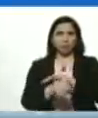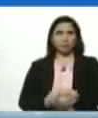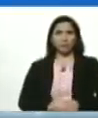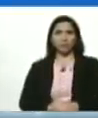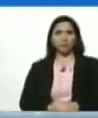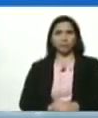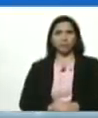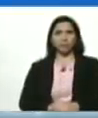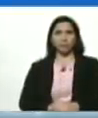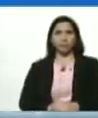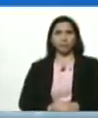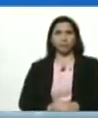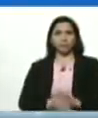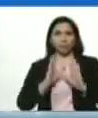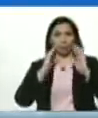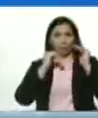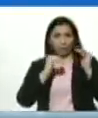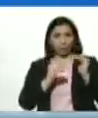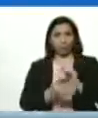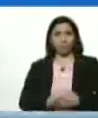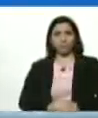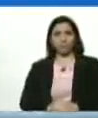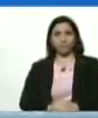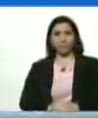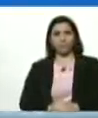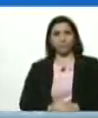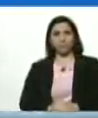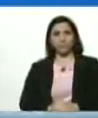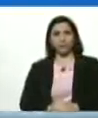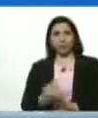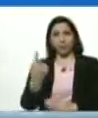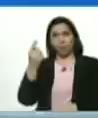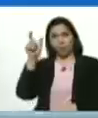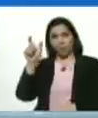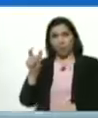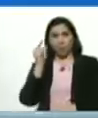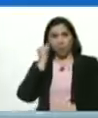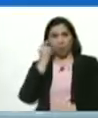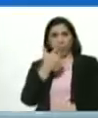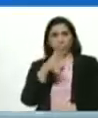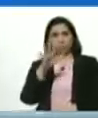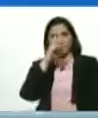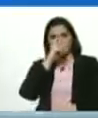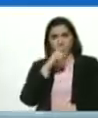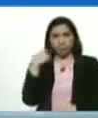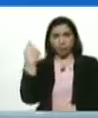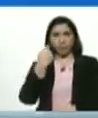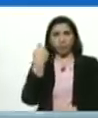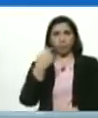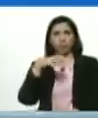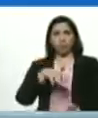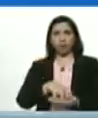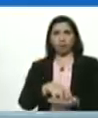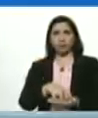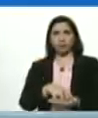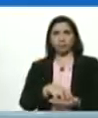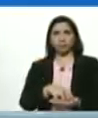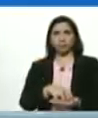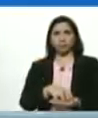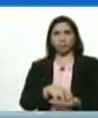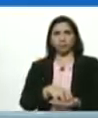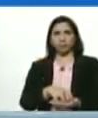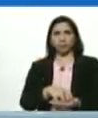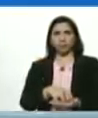debidamente atendido y una mujer de 35 años apureña llanera llanera